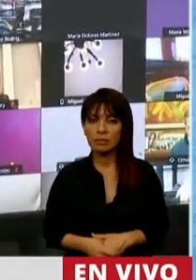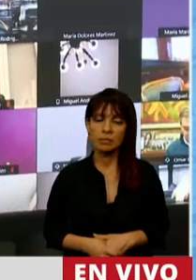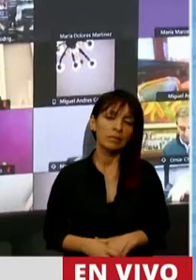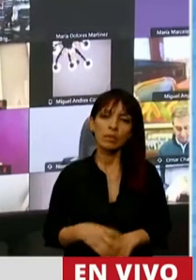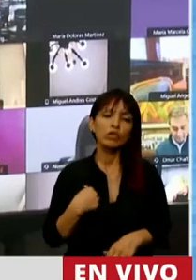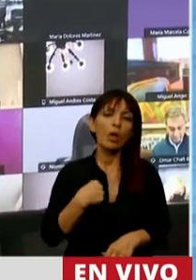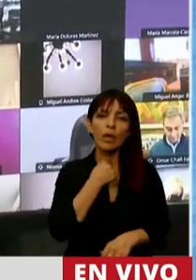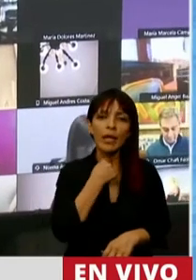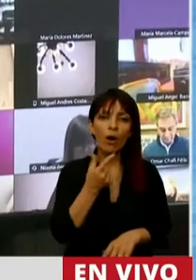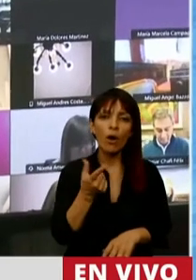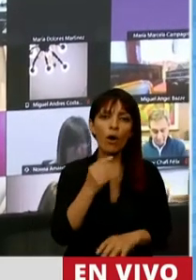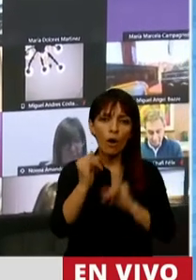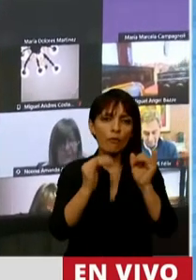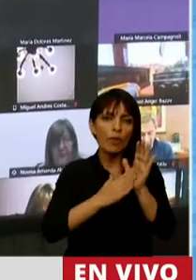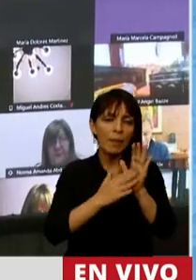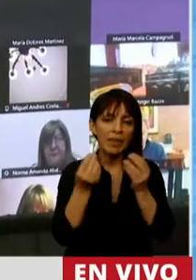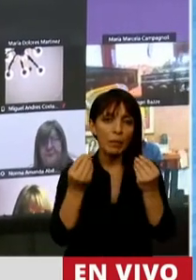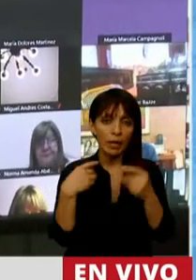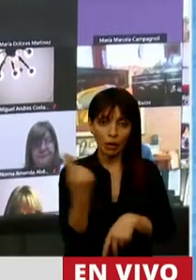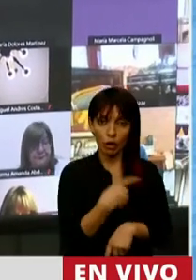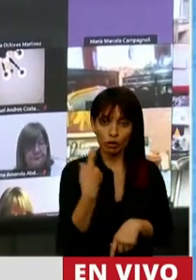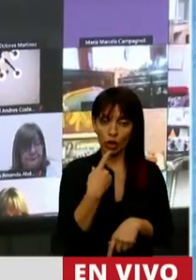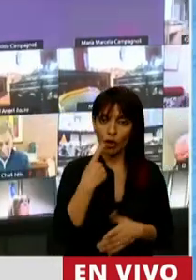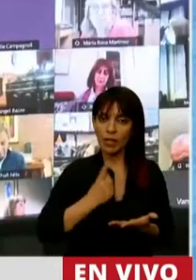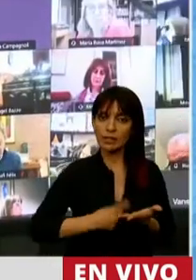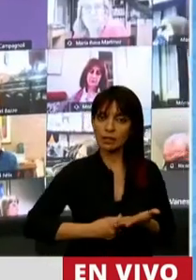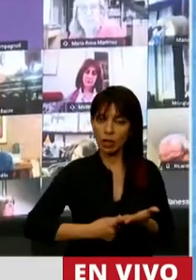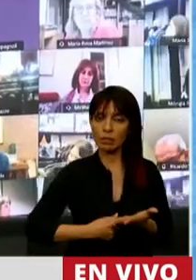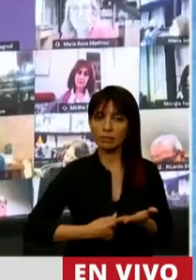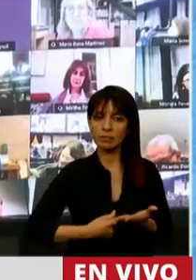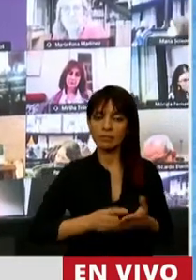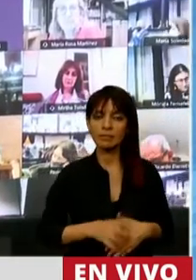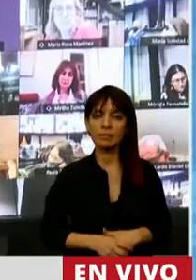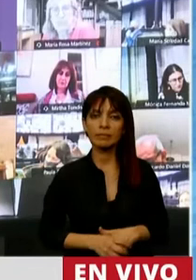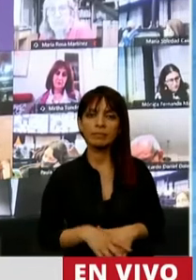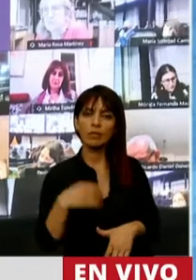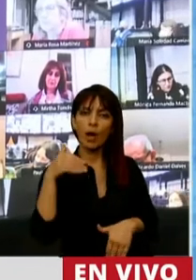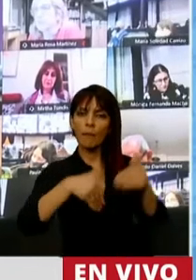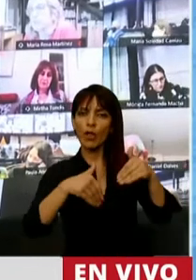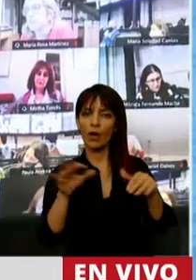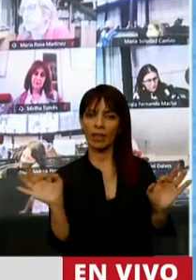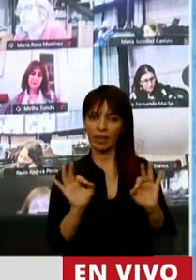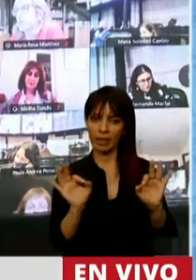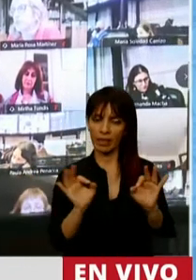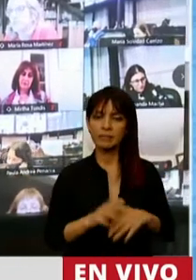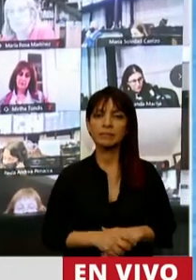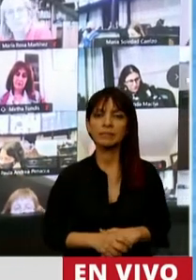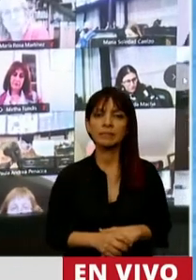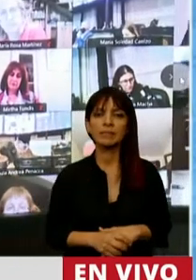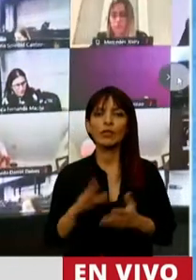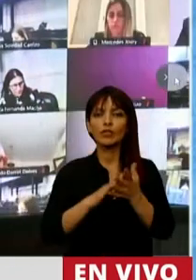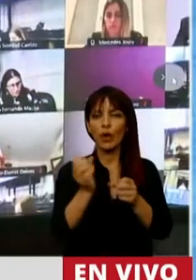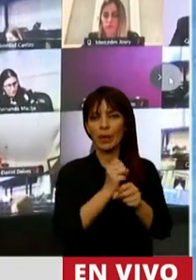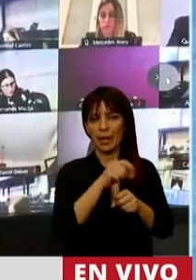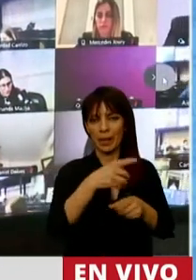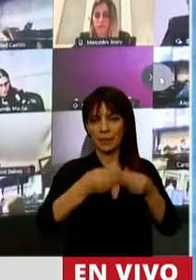Quiero fundamentar por qué nosotros hemos tomado la decisión de abstenernos en cuanto a la